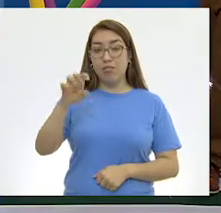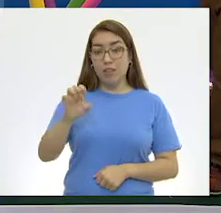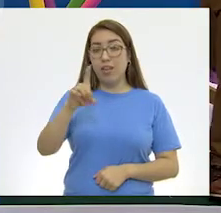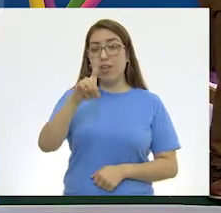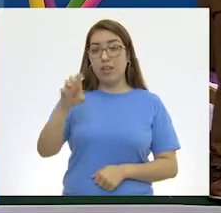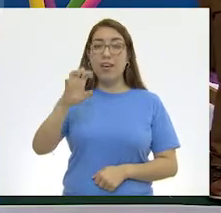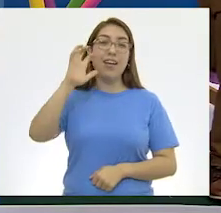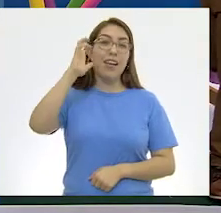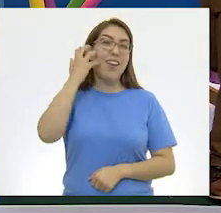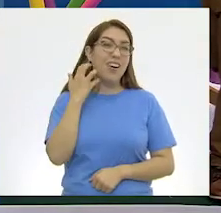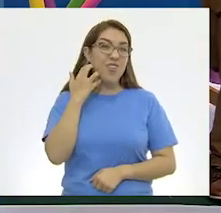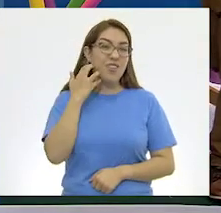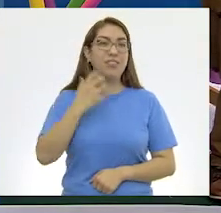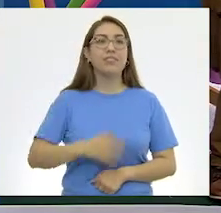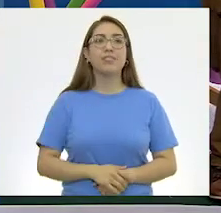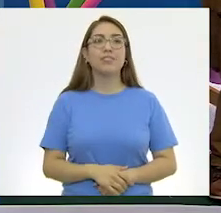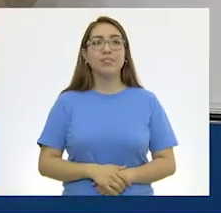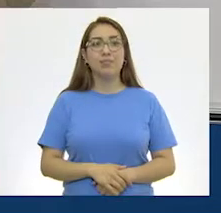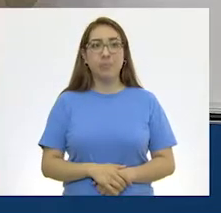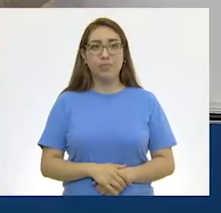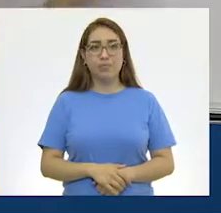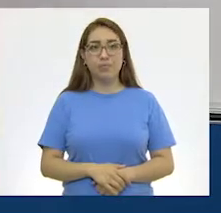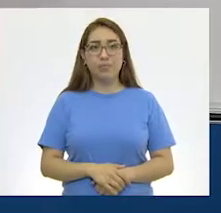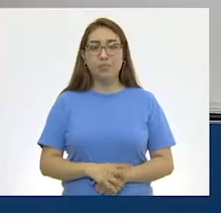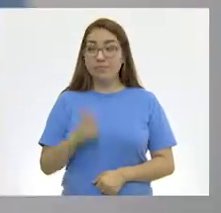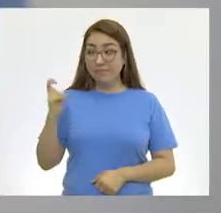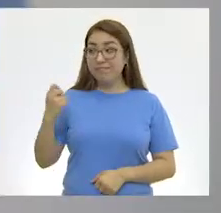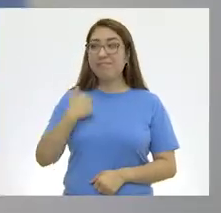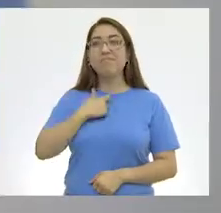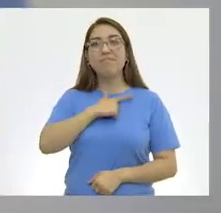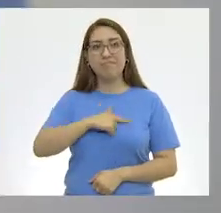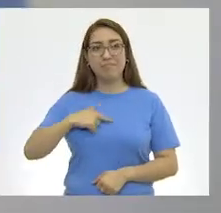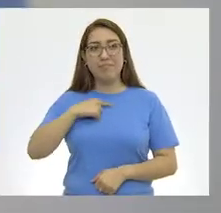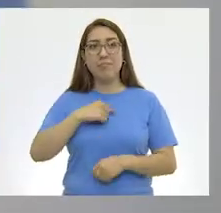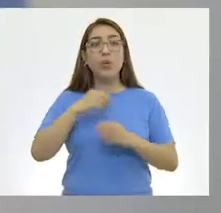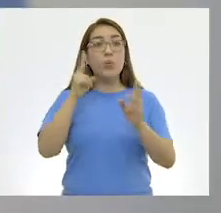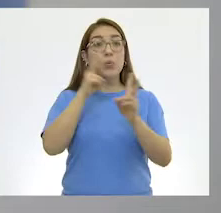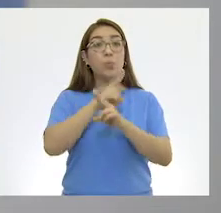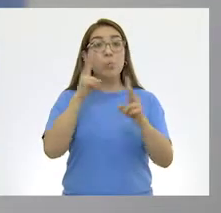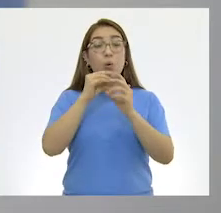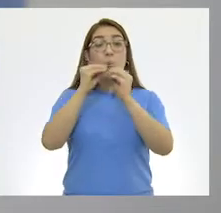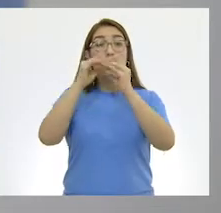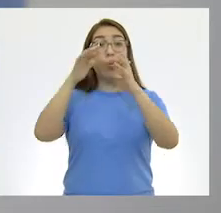aquí para ilustrar nuestra... Ay, es como los que me gusta soplar así. Uf.